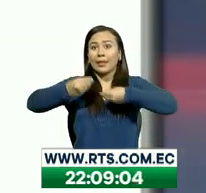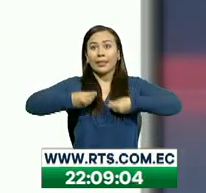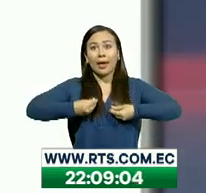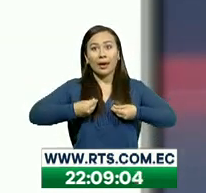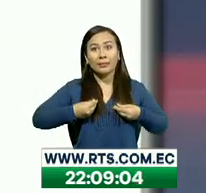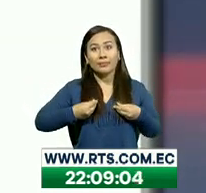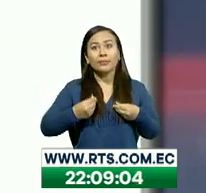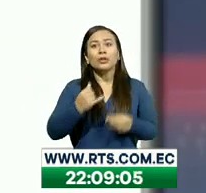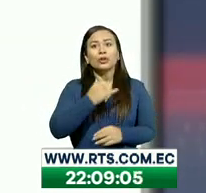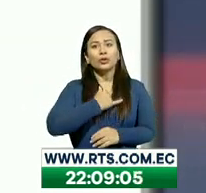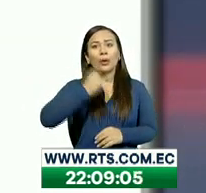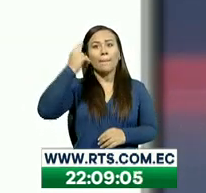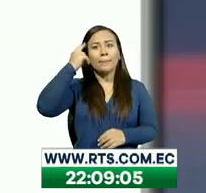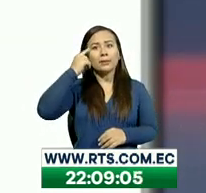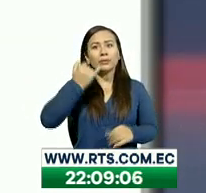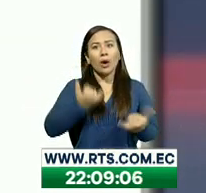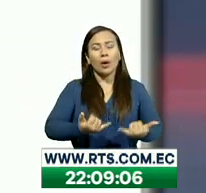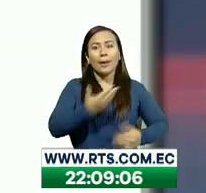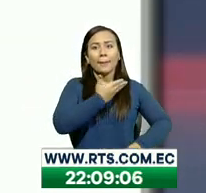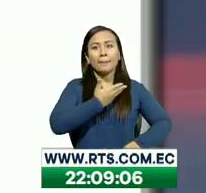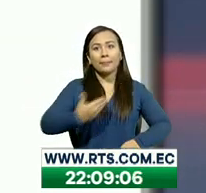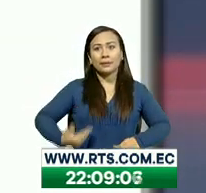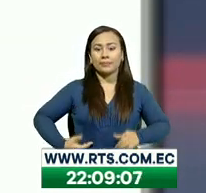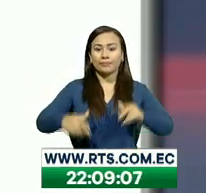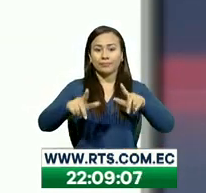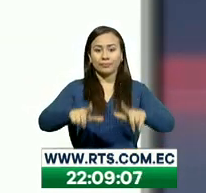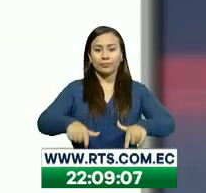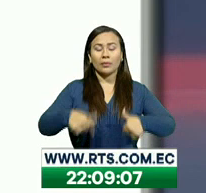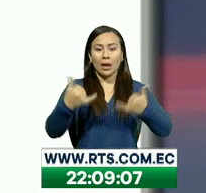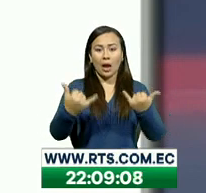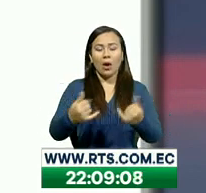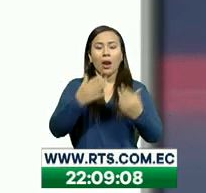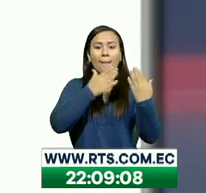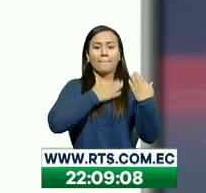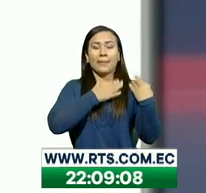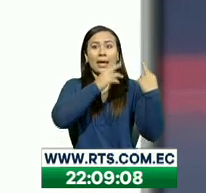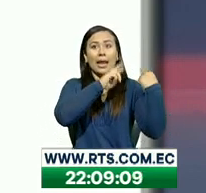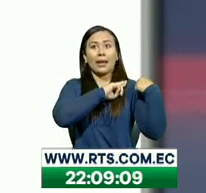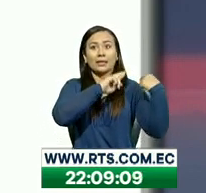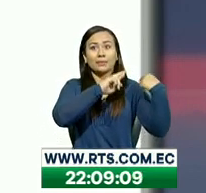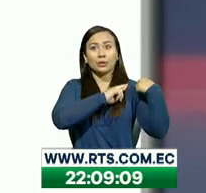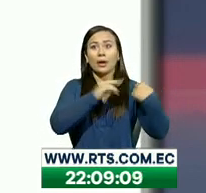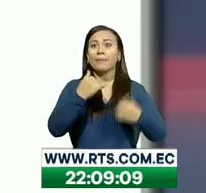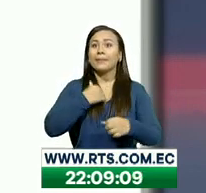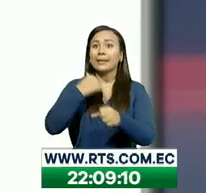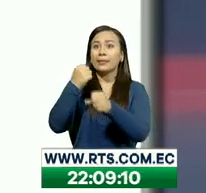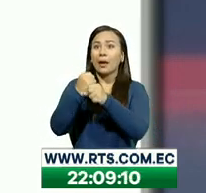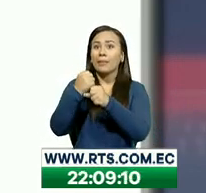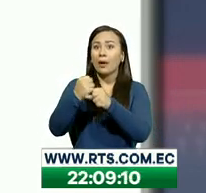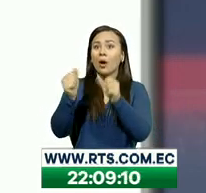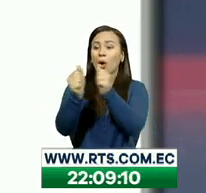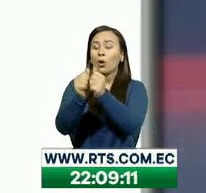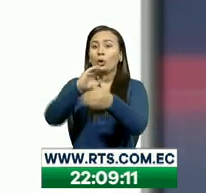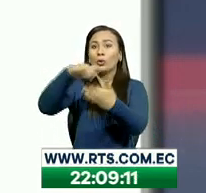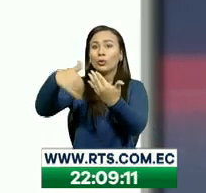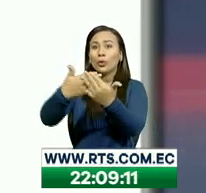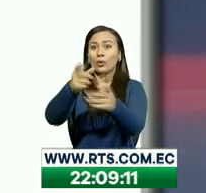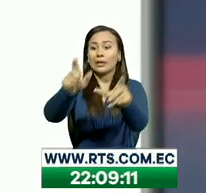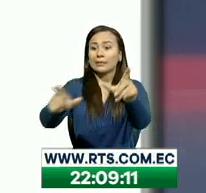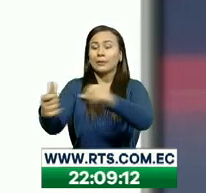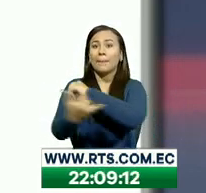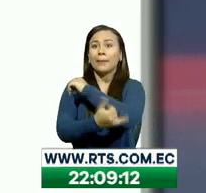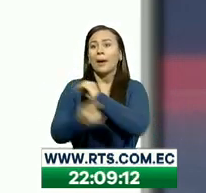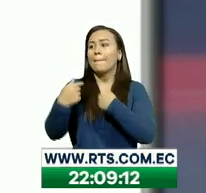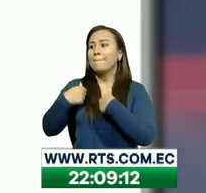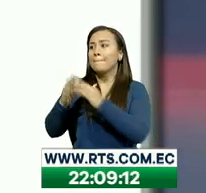encomendado, considero, señor presidente, que en esta primera etapa es mi responsabilidad y deber con el país solicitarle que me